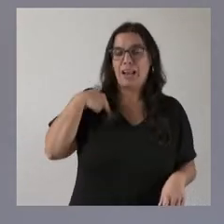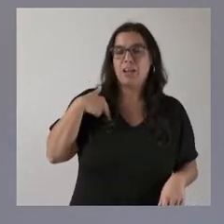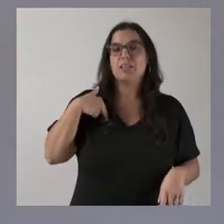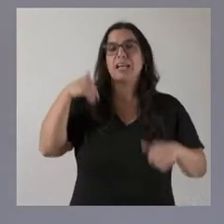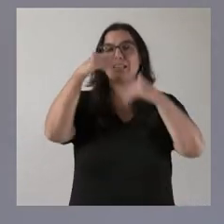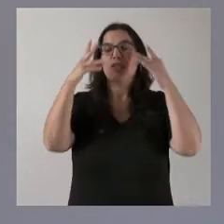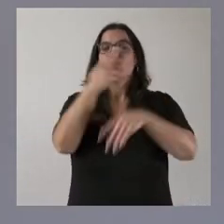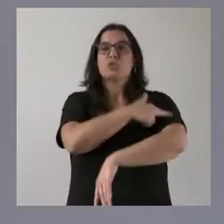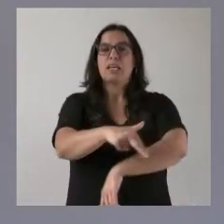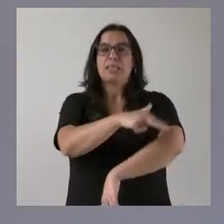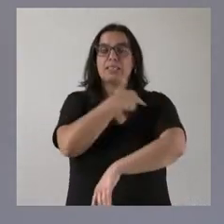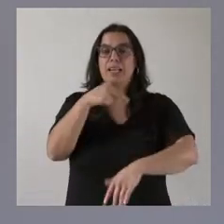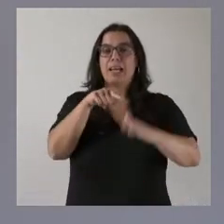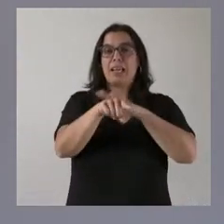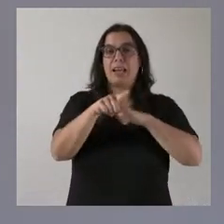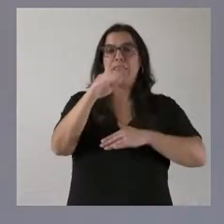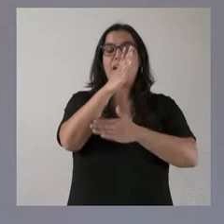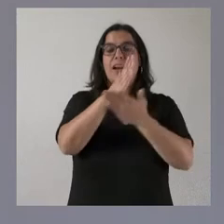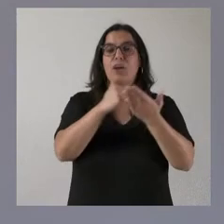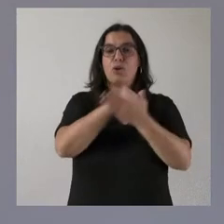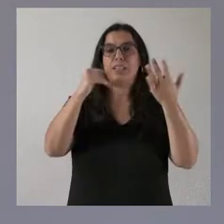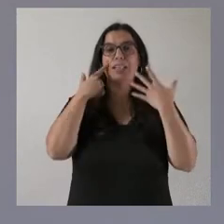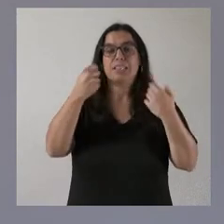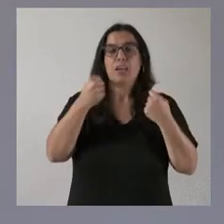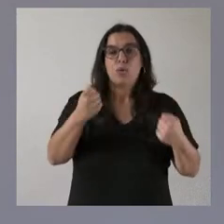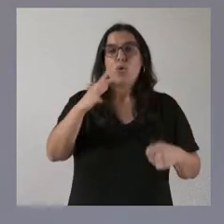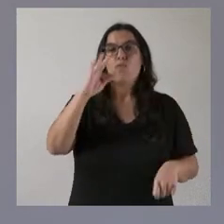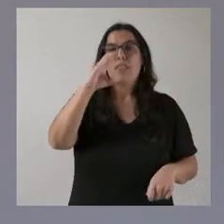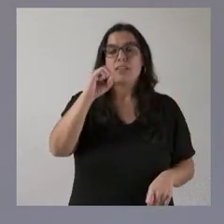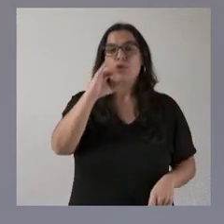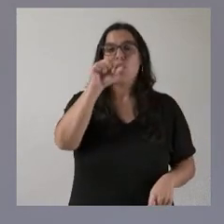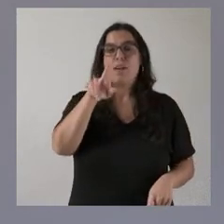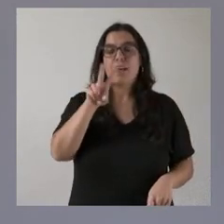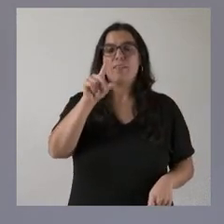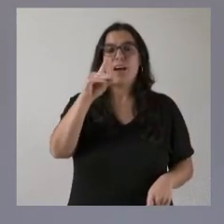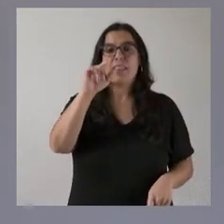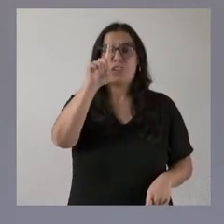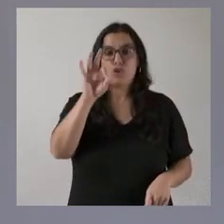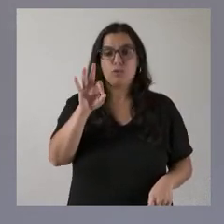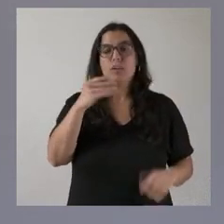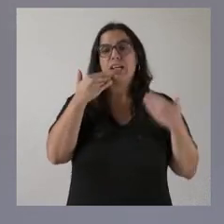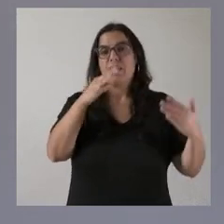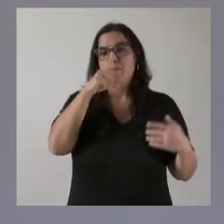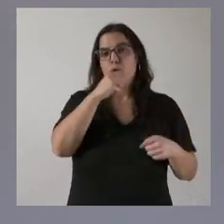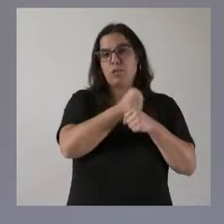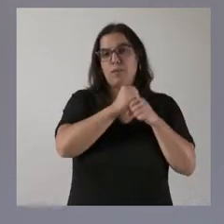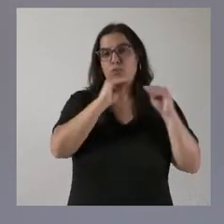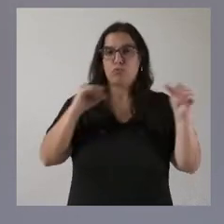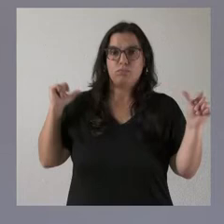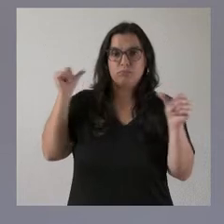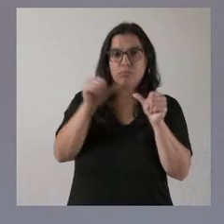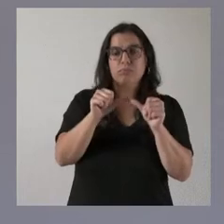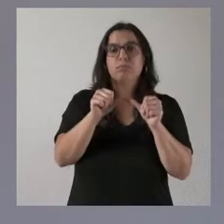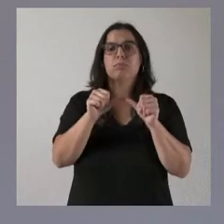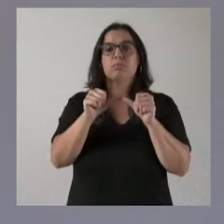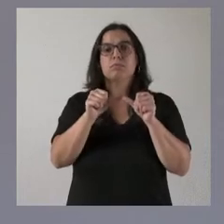Don Francisco Javier Badillo olmo Les agradecemos sus servicios prestados la tarea que ha desarrollado este